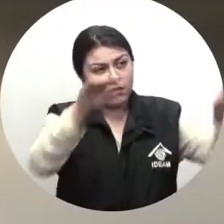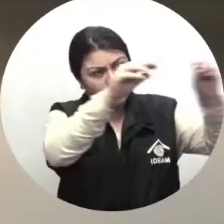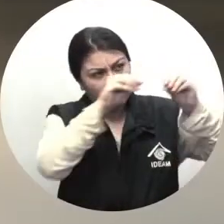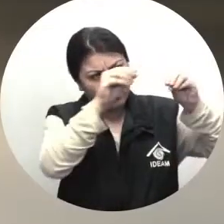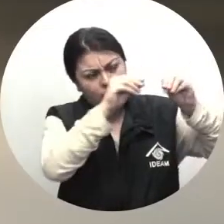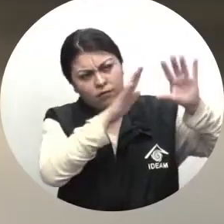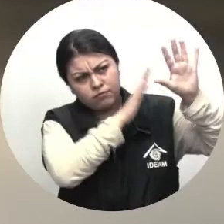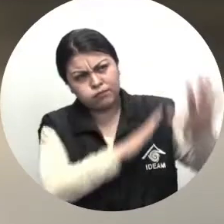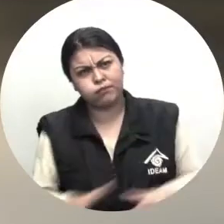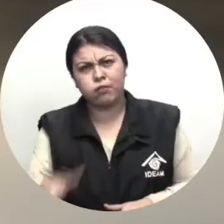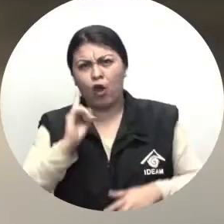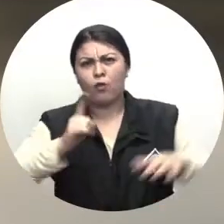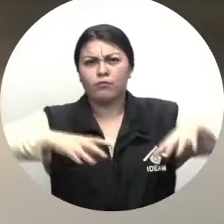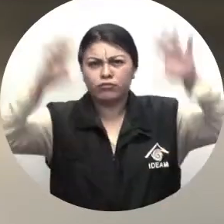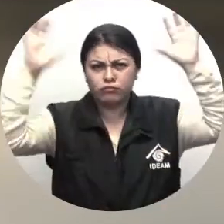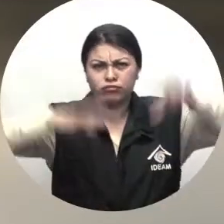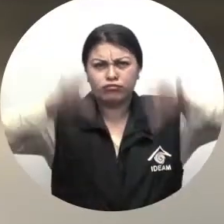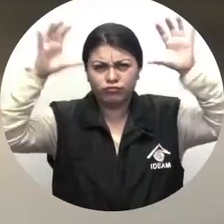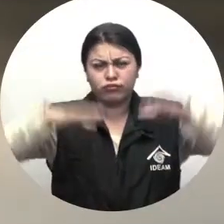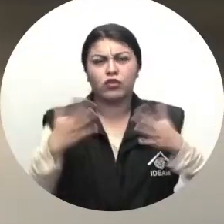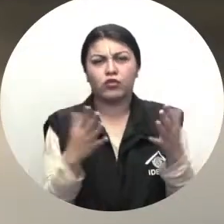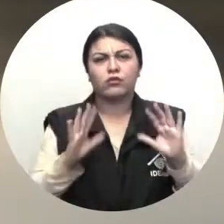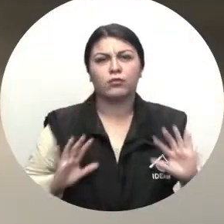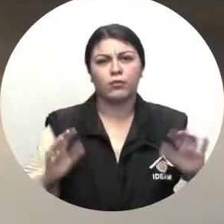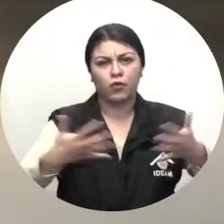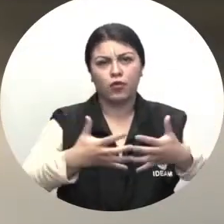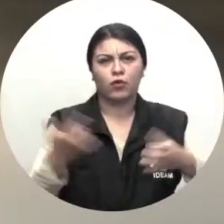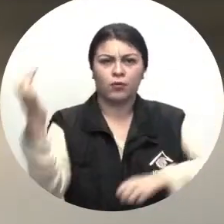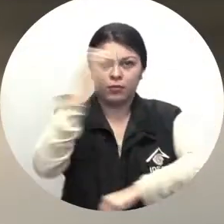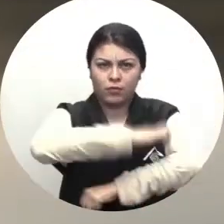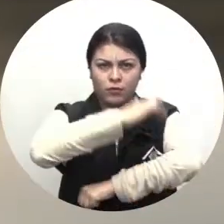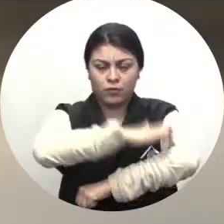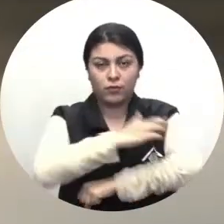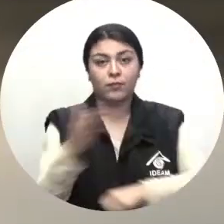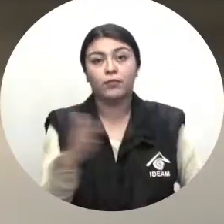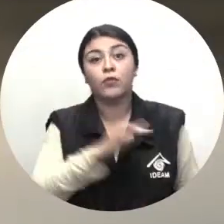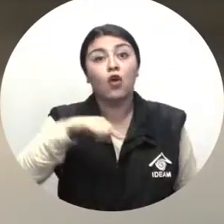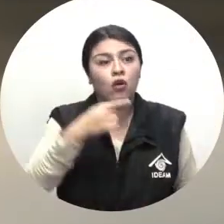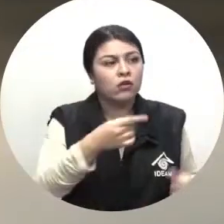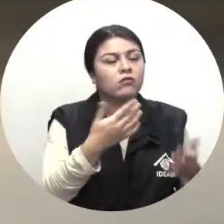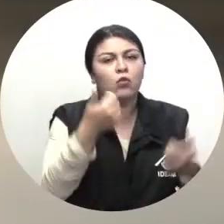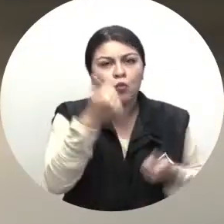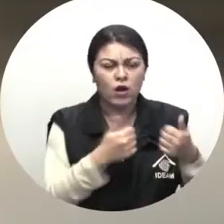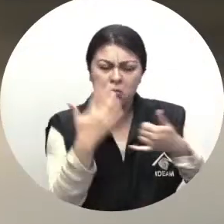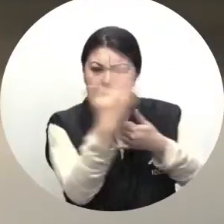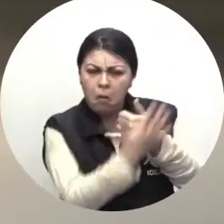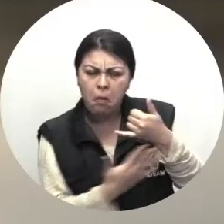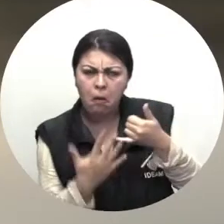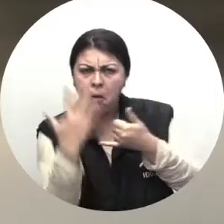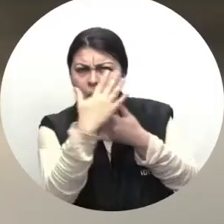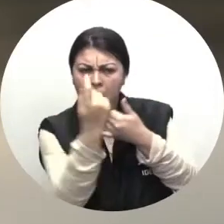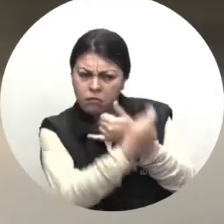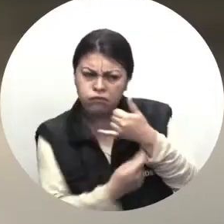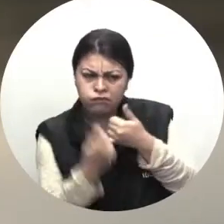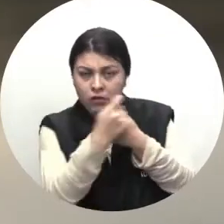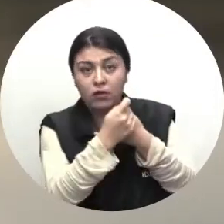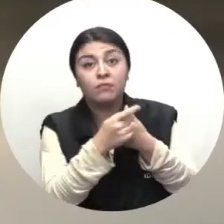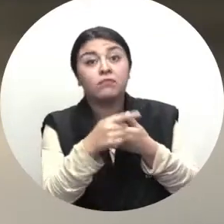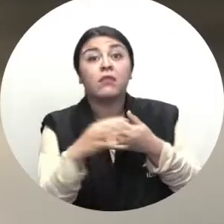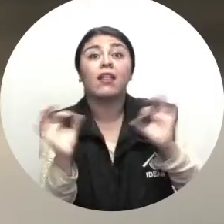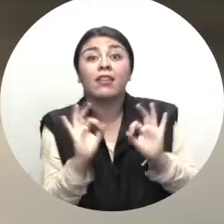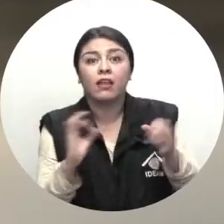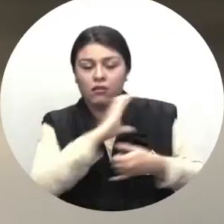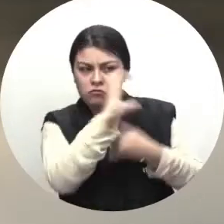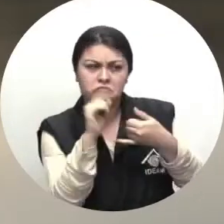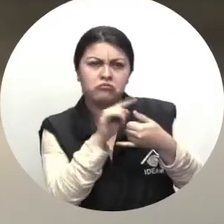de derrumbes ocasionados por las fuertes lluvias en Mocoa, Putumayo. Y alerta naranja en varias regiones del territorio nacional, con excepción de